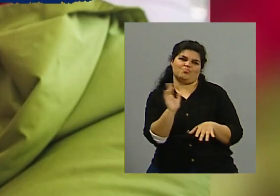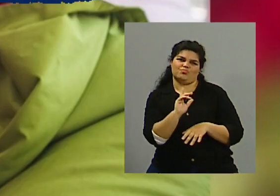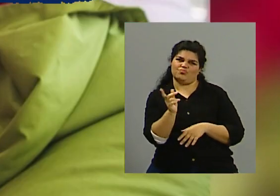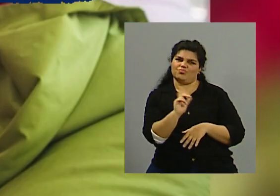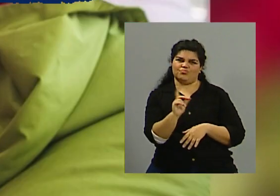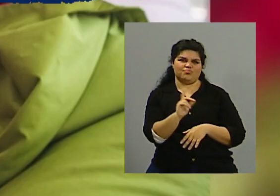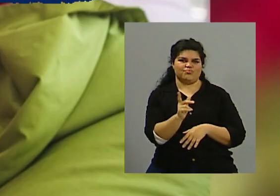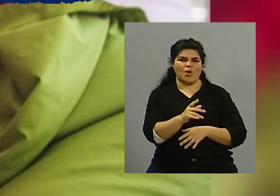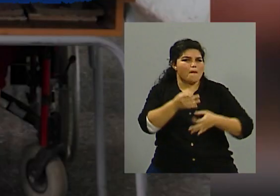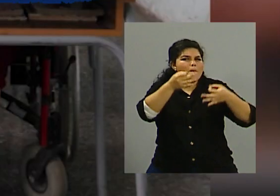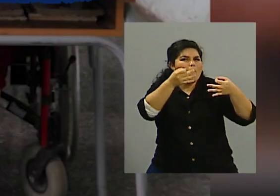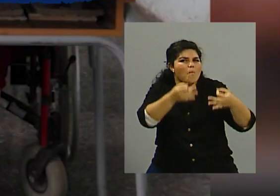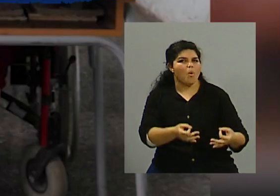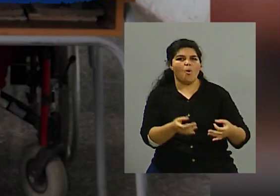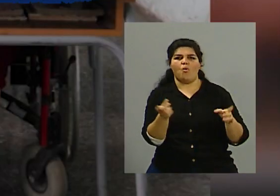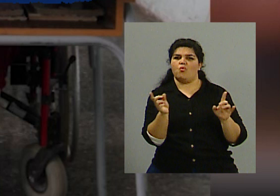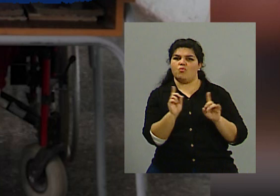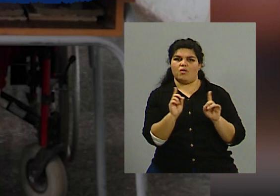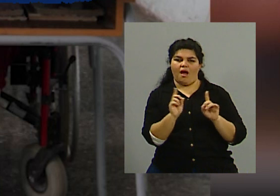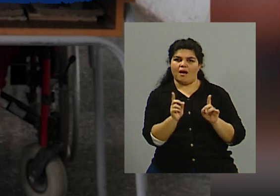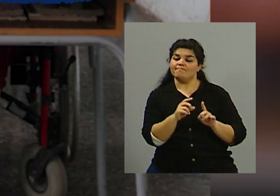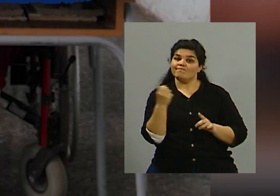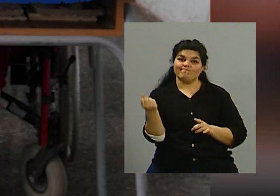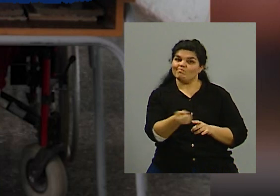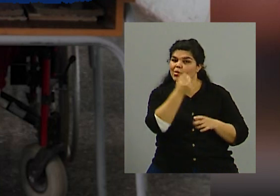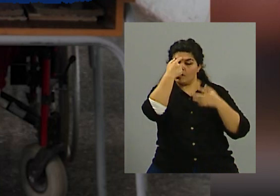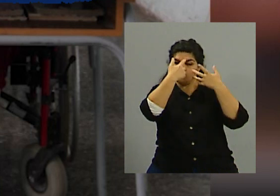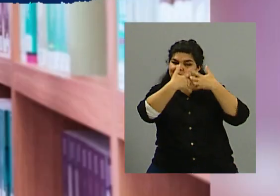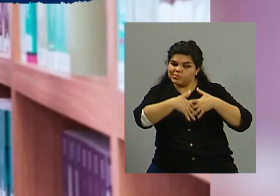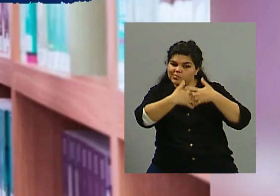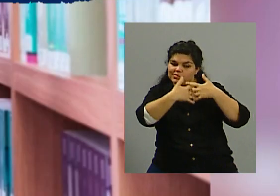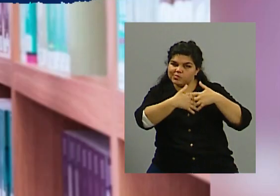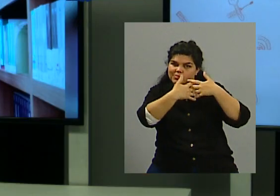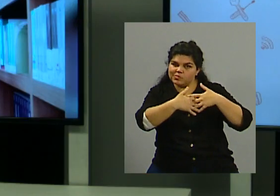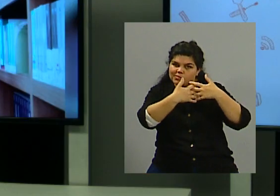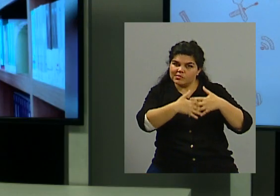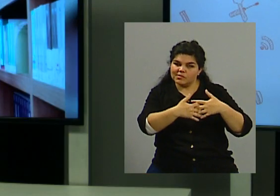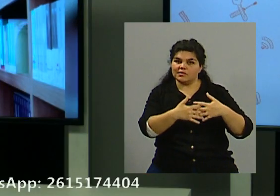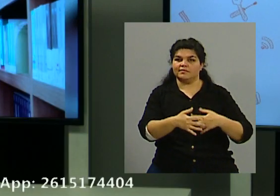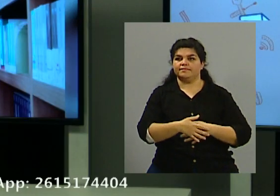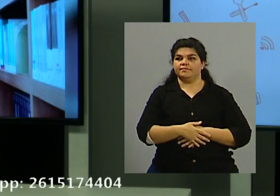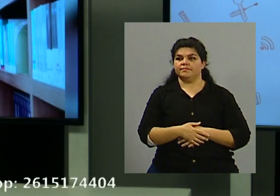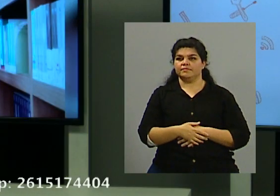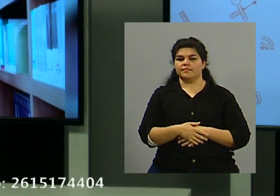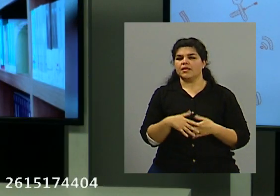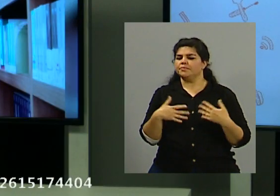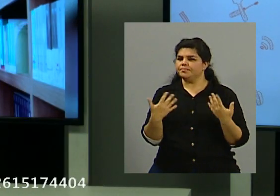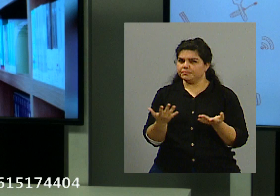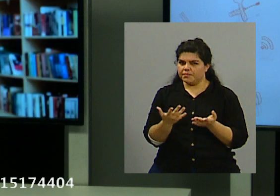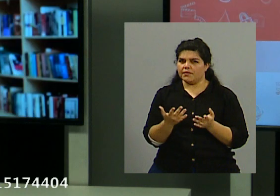creo que por lo menos implica repensar, Ujú. ¿no? Sí, Ujú. perdón. Bueno, y entonces, eh, en